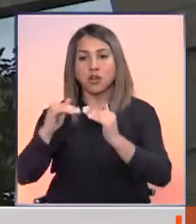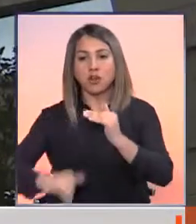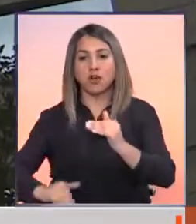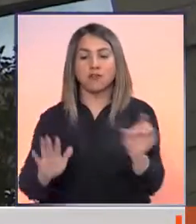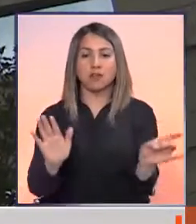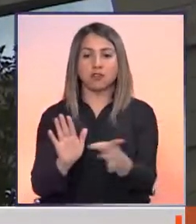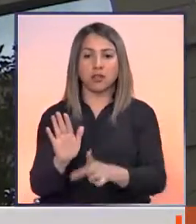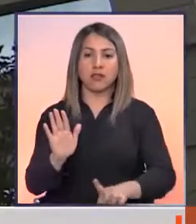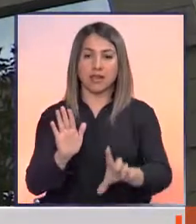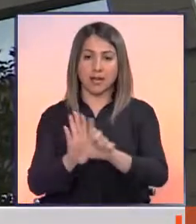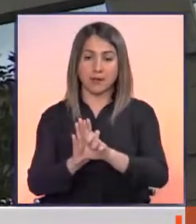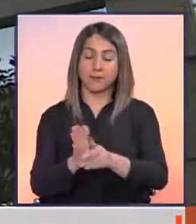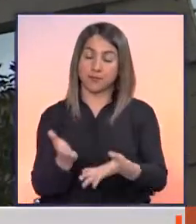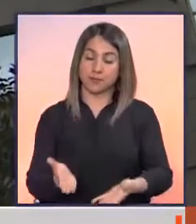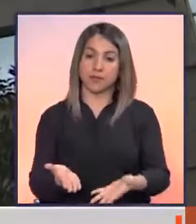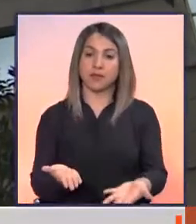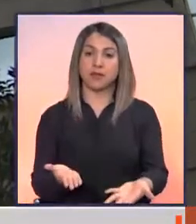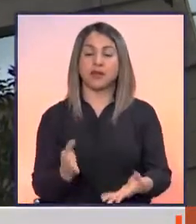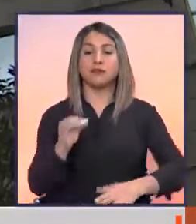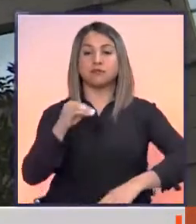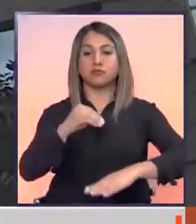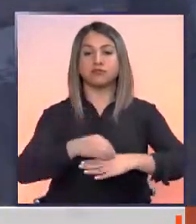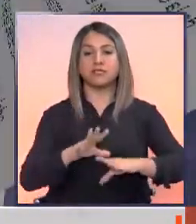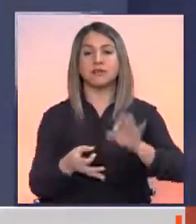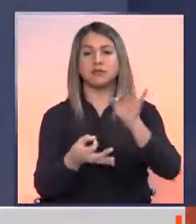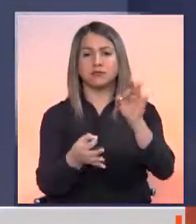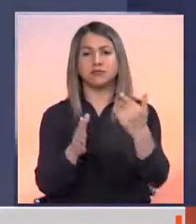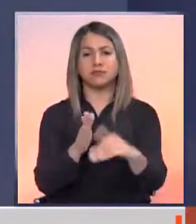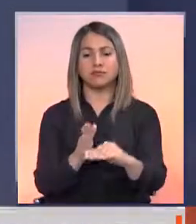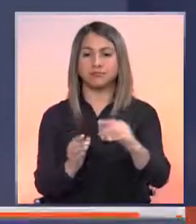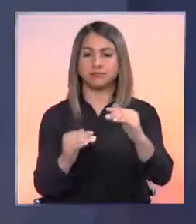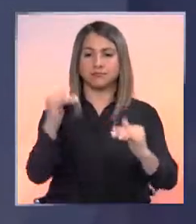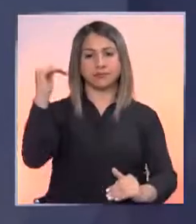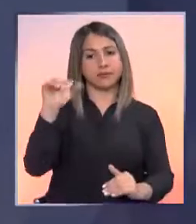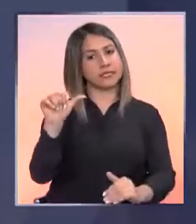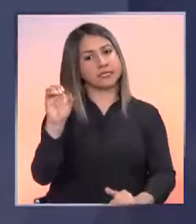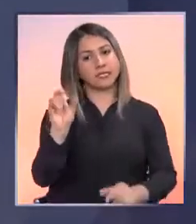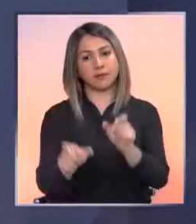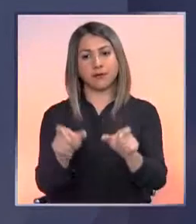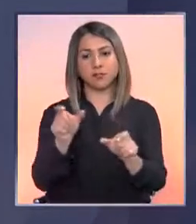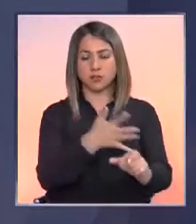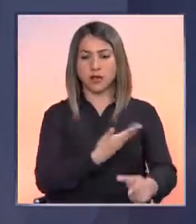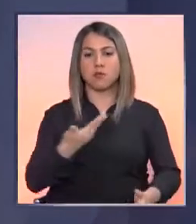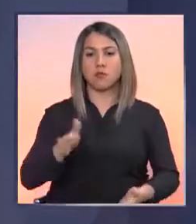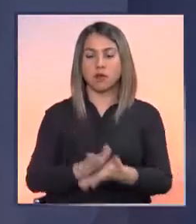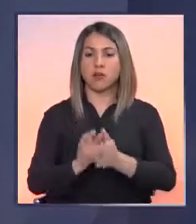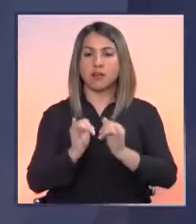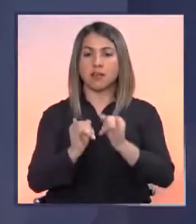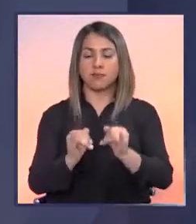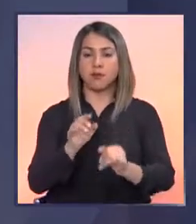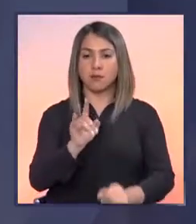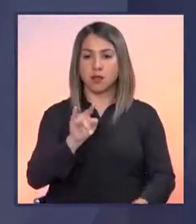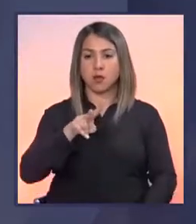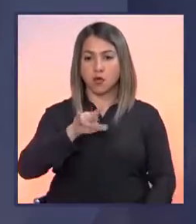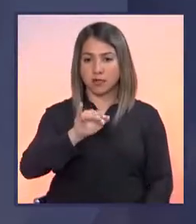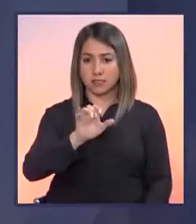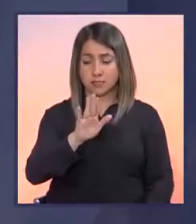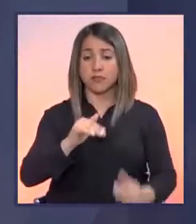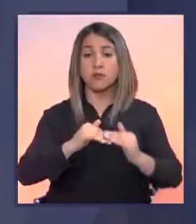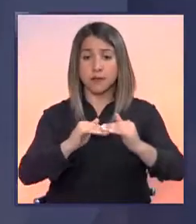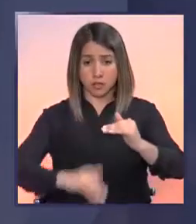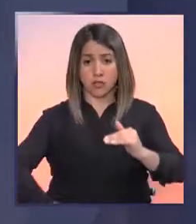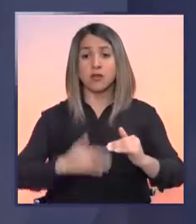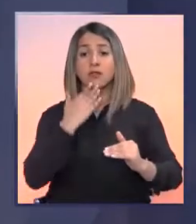ley luego mediante un comunicado sename agregó que la diferencia de 60 muertes se explica porque el informe de unicef incluye casos de menores que eran